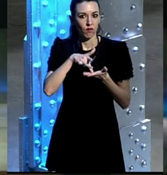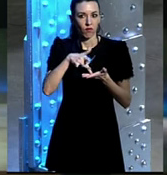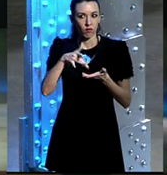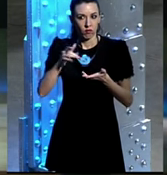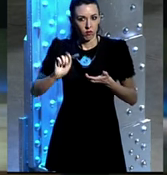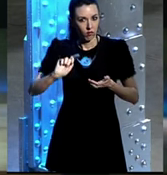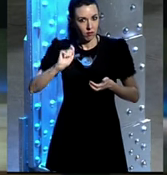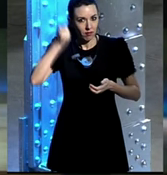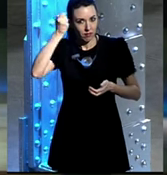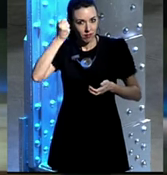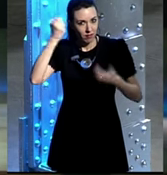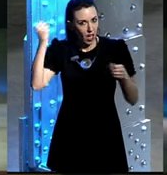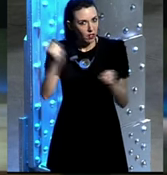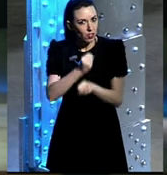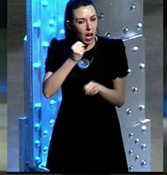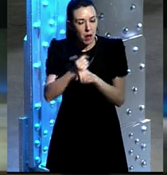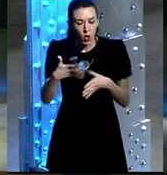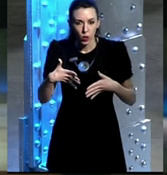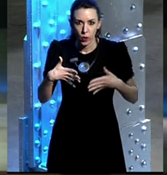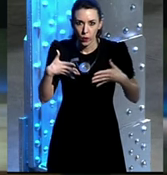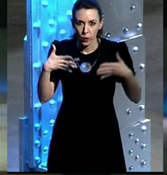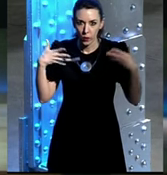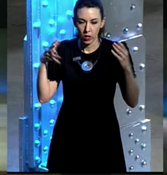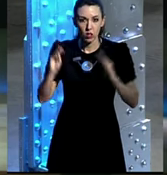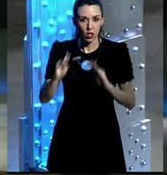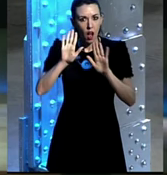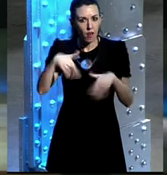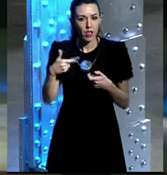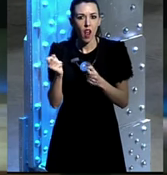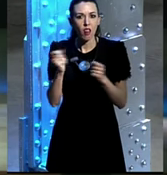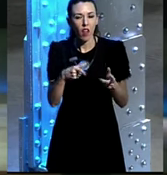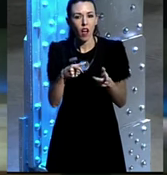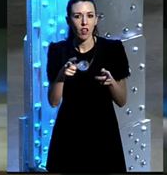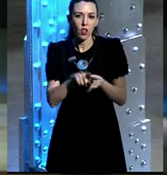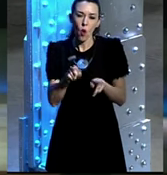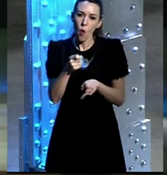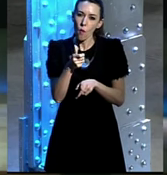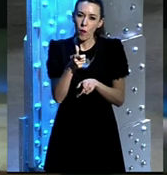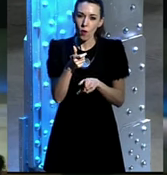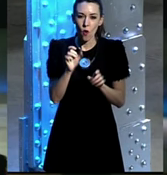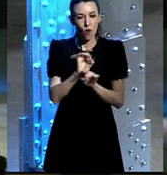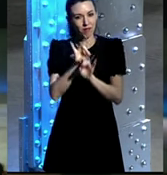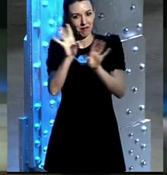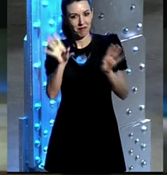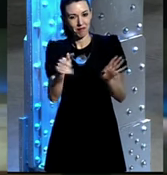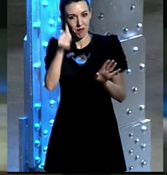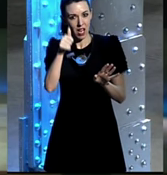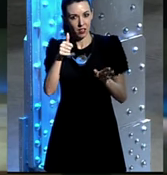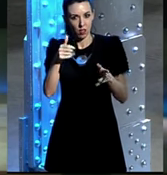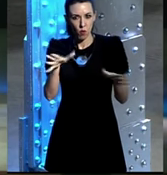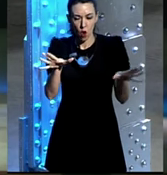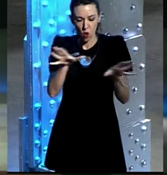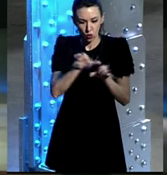titánicos y apasionantes trabajos, consigue aportar un poquito de luz en nuestras